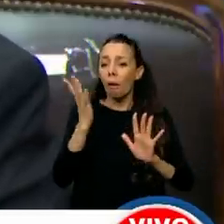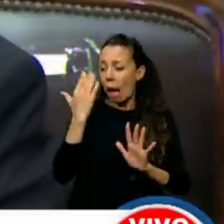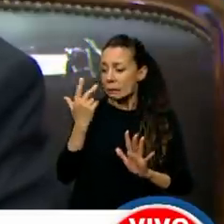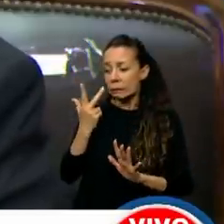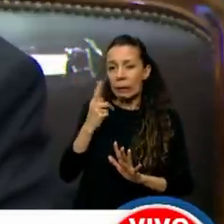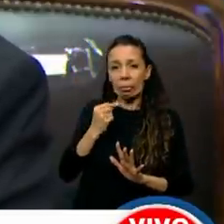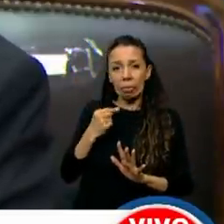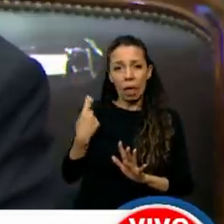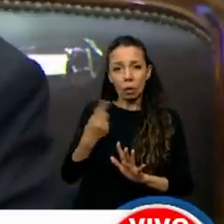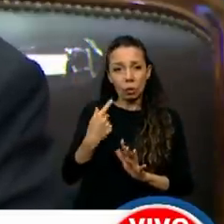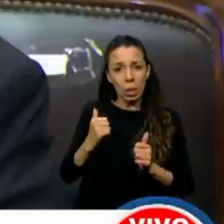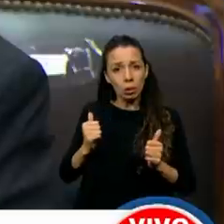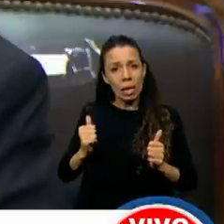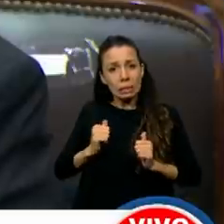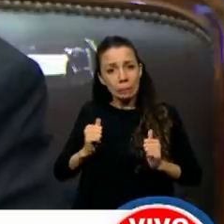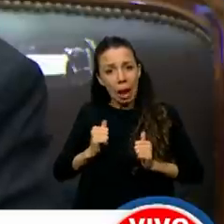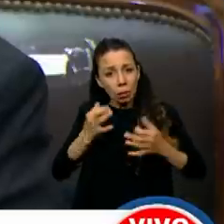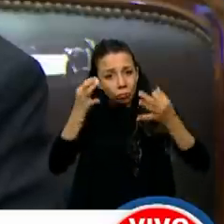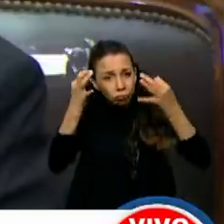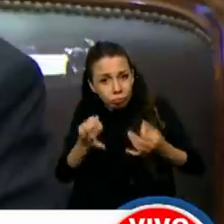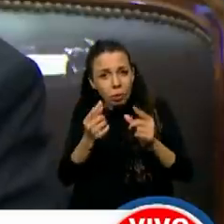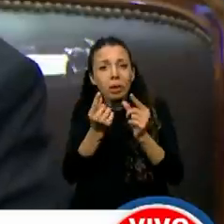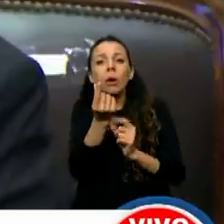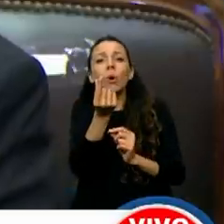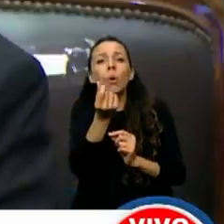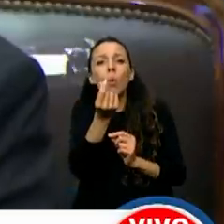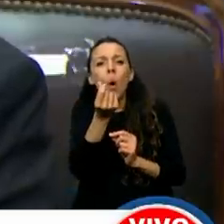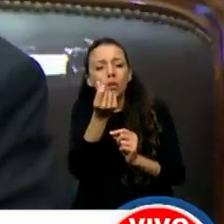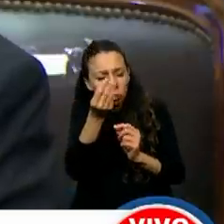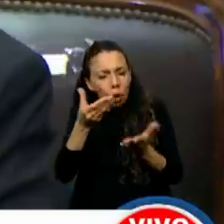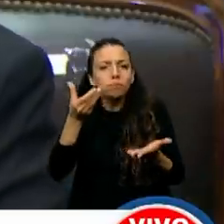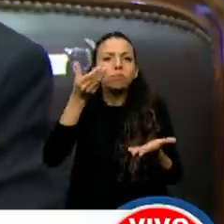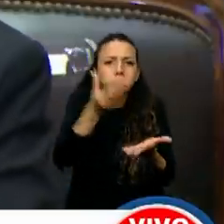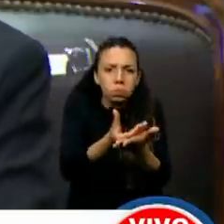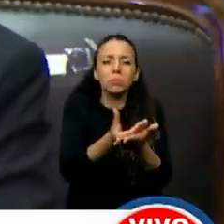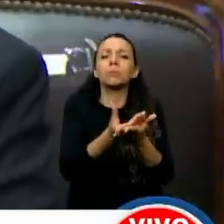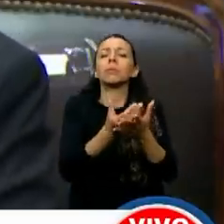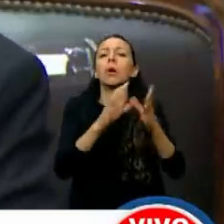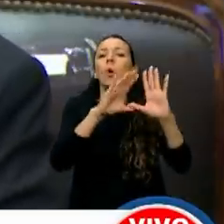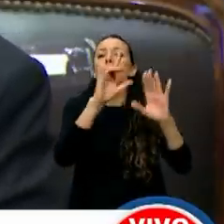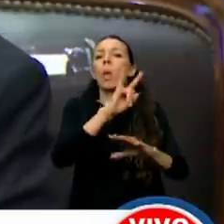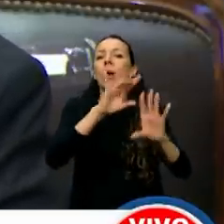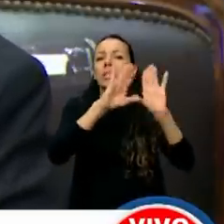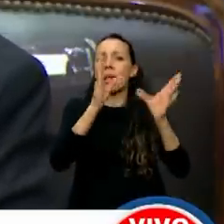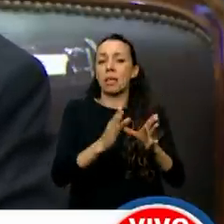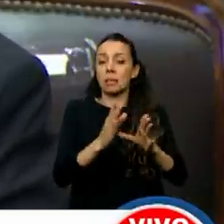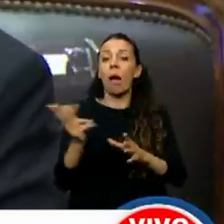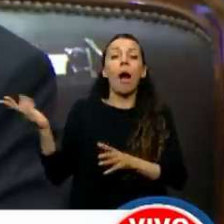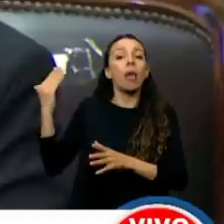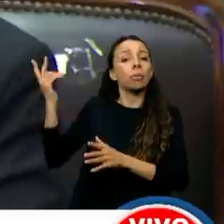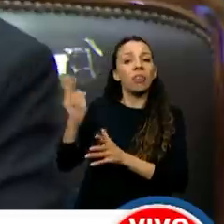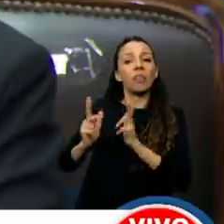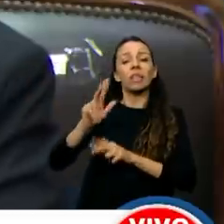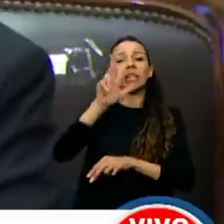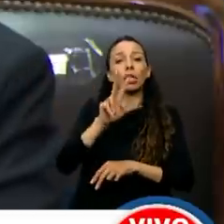esperando que nos digan las cifras que va a financiar nuestro sistema universitario se nos dijo 328 mil millones